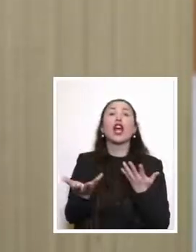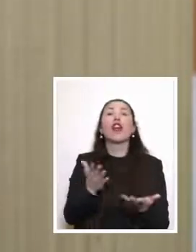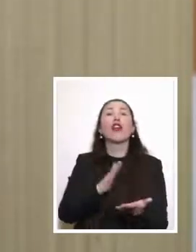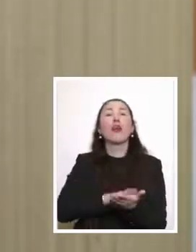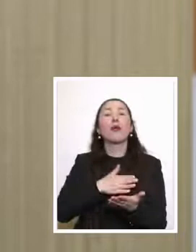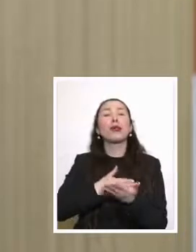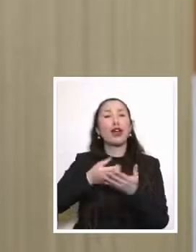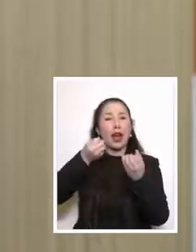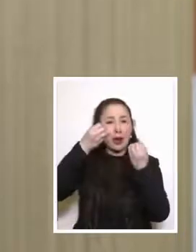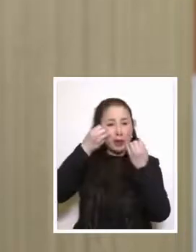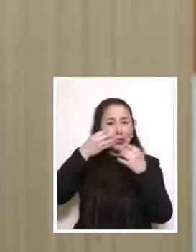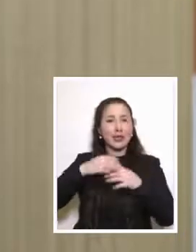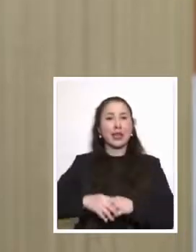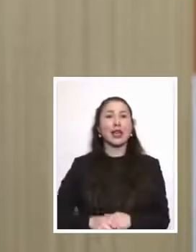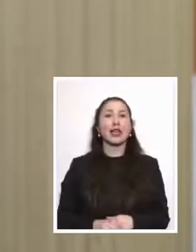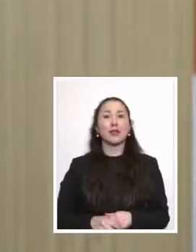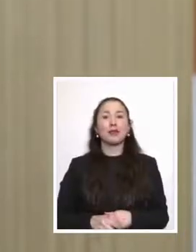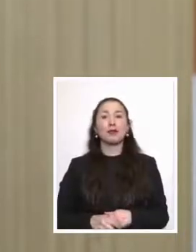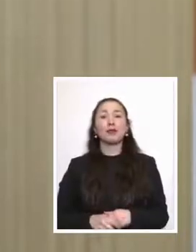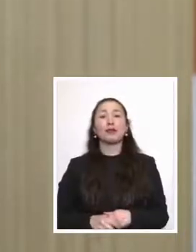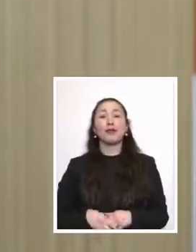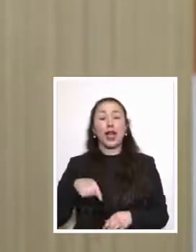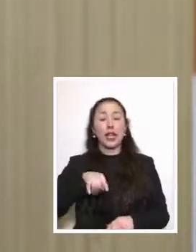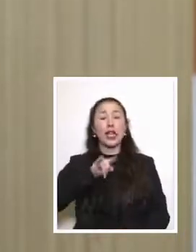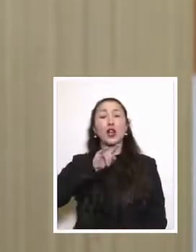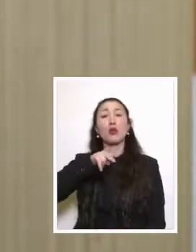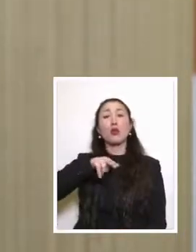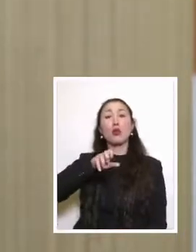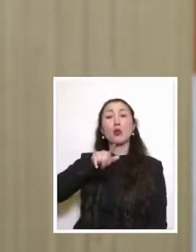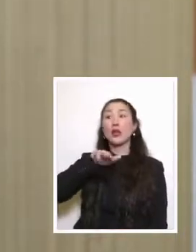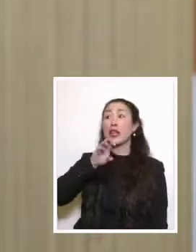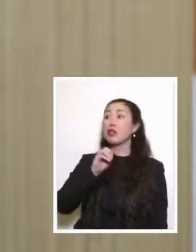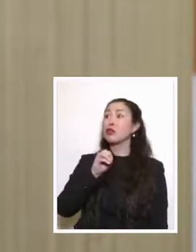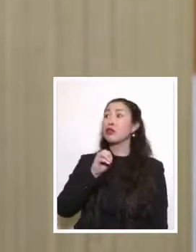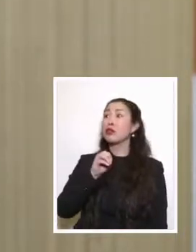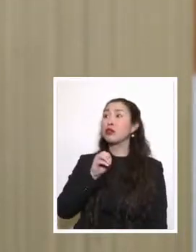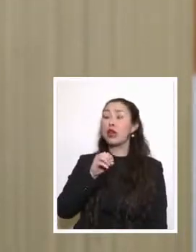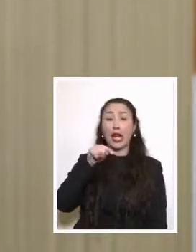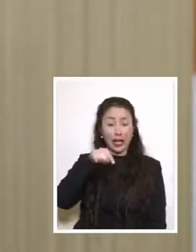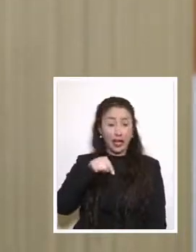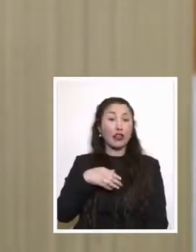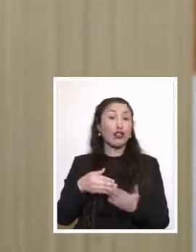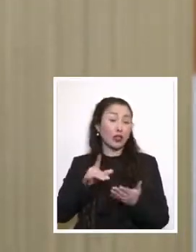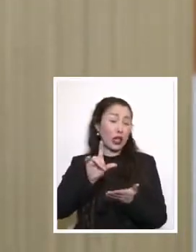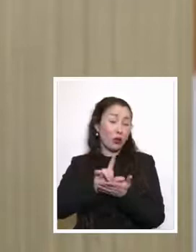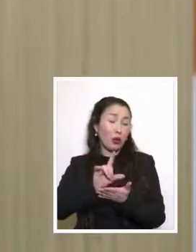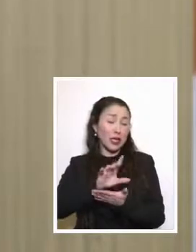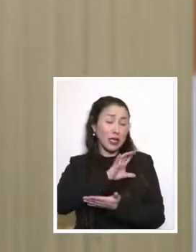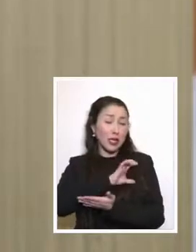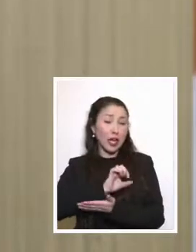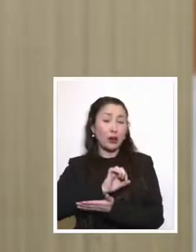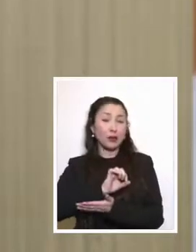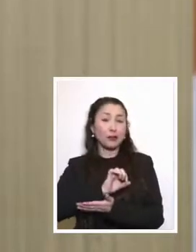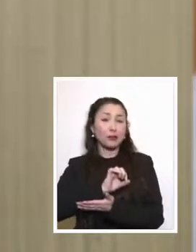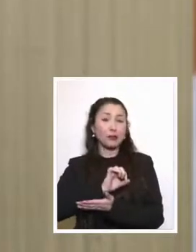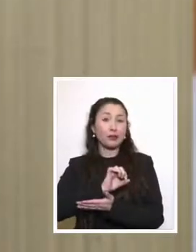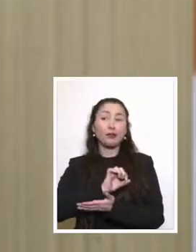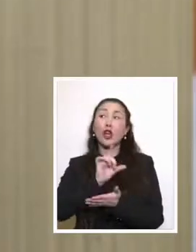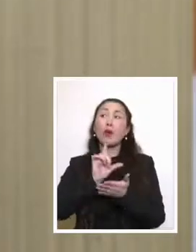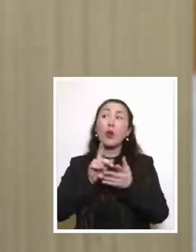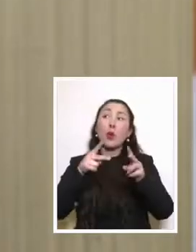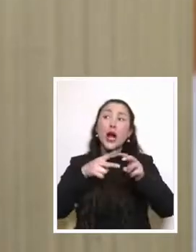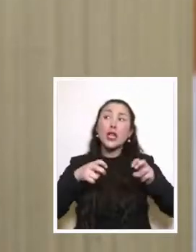¿no? Tenemos en la UNESCO, y aquí está la sede en Santiago, ¿no?, el Laboratorio Latinoamericano de